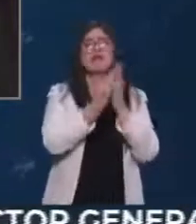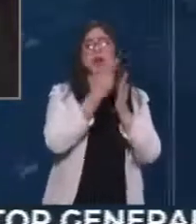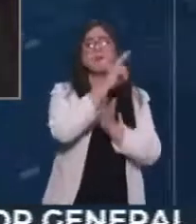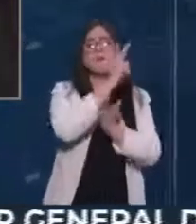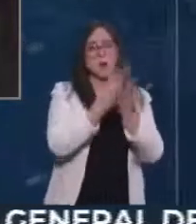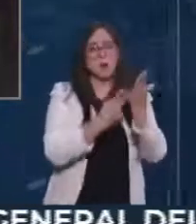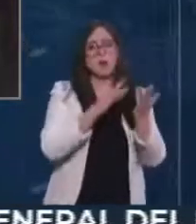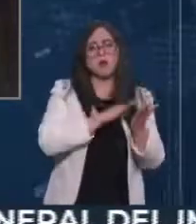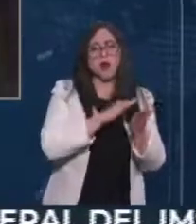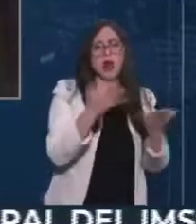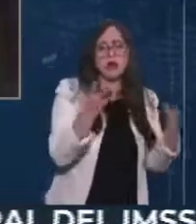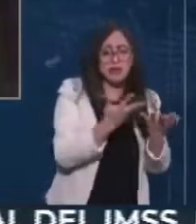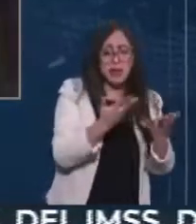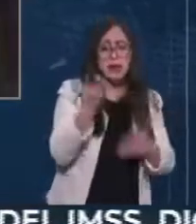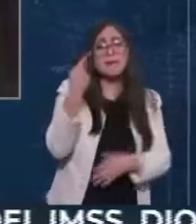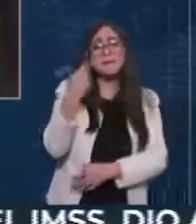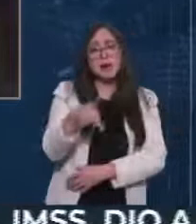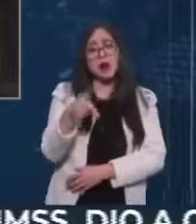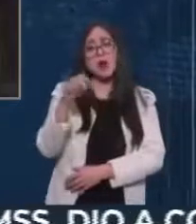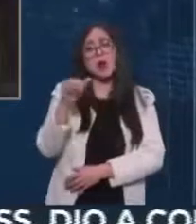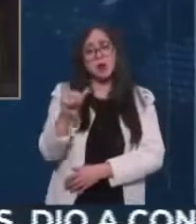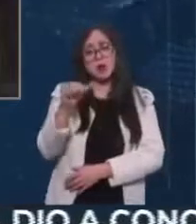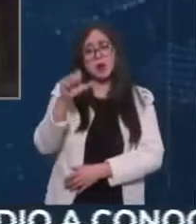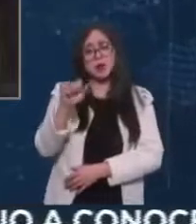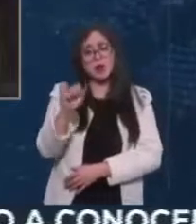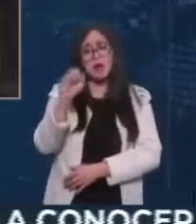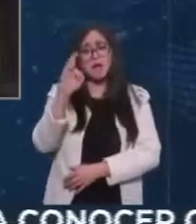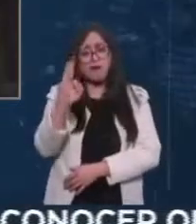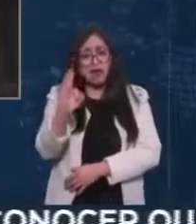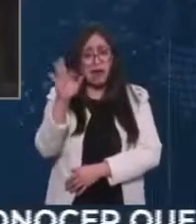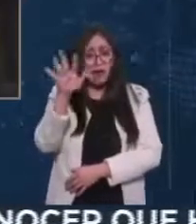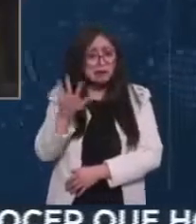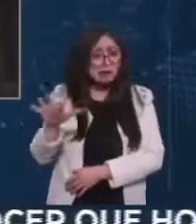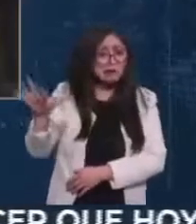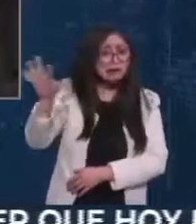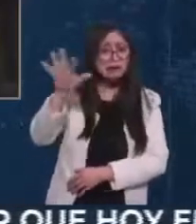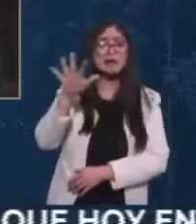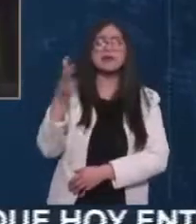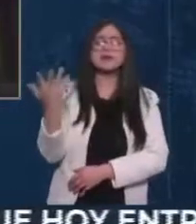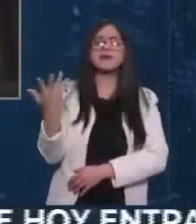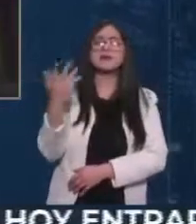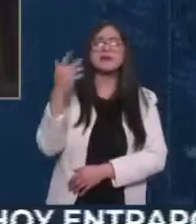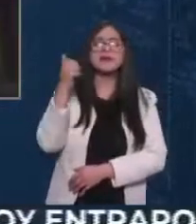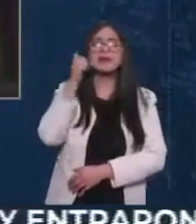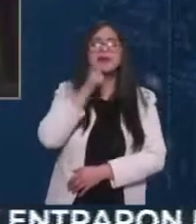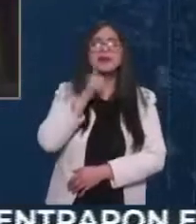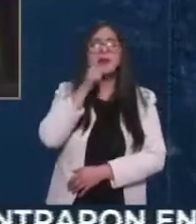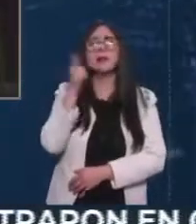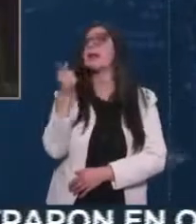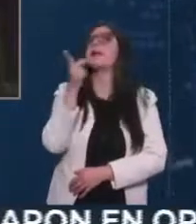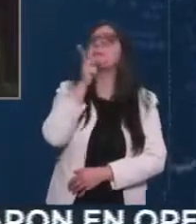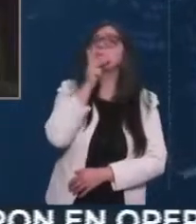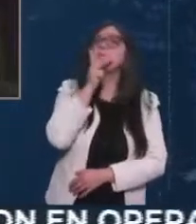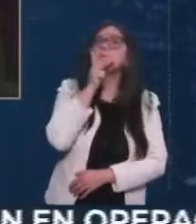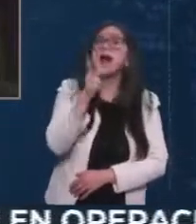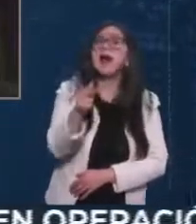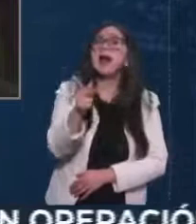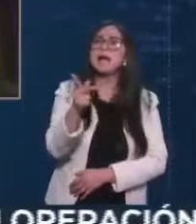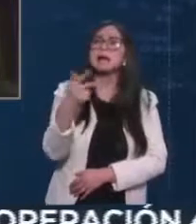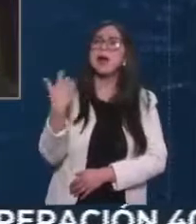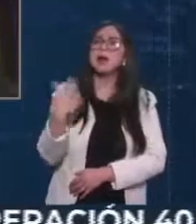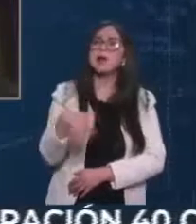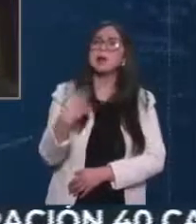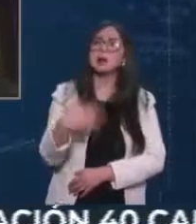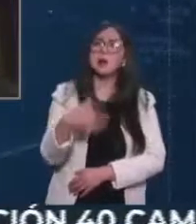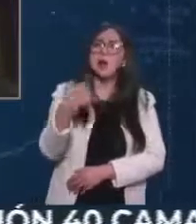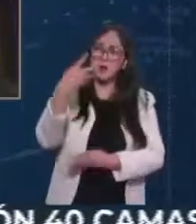sentido, la Auditoría Superior de la Federación, voy a utilizar la palabra esta que significa muchas cosas y a la vez nada, ¿no? Pero